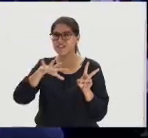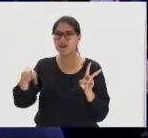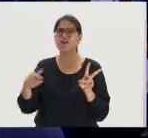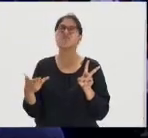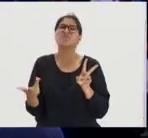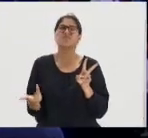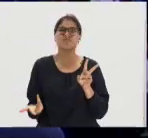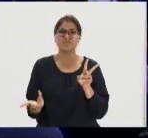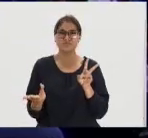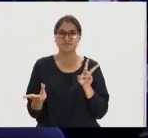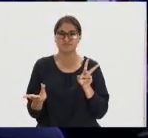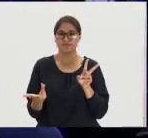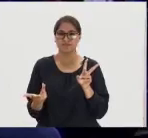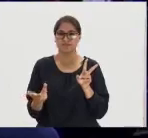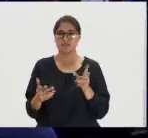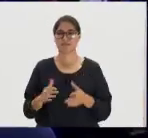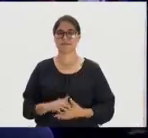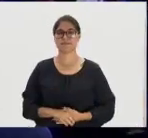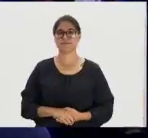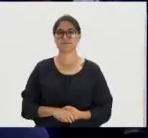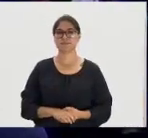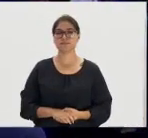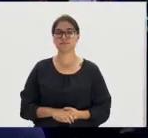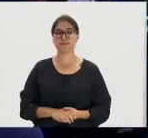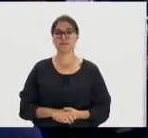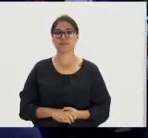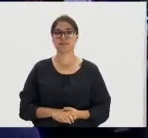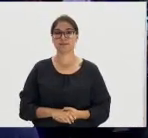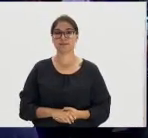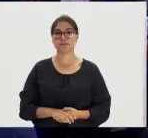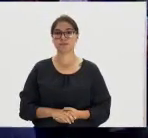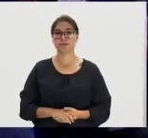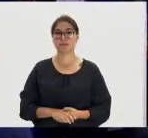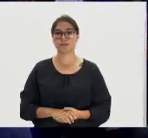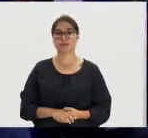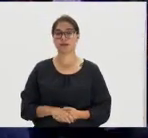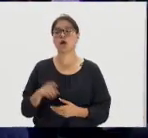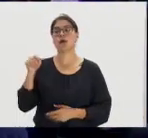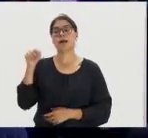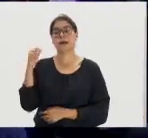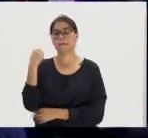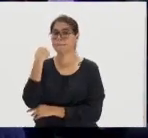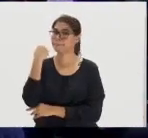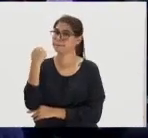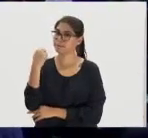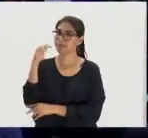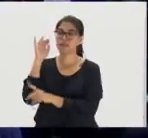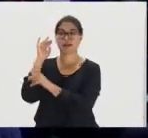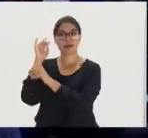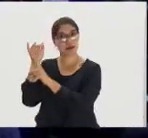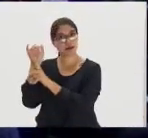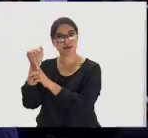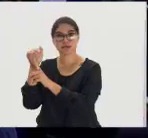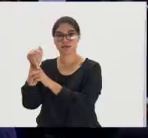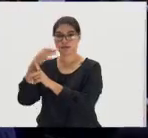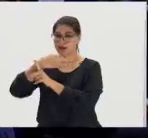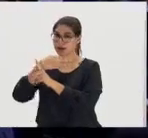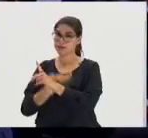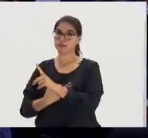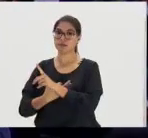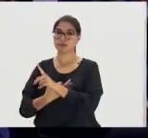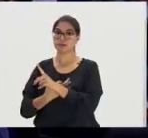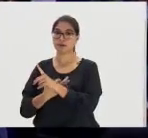¿Dependo yo del muchacho? No. Me importa el muchacho que salga de su ignorancia y que se aprenda a vestir. Pero yo no dependo